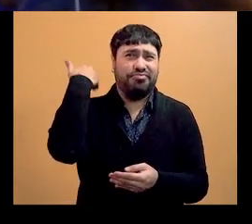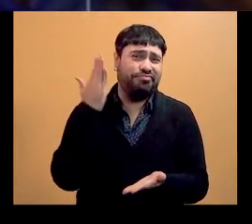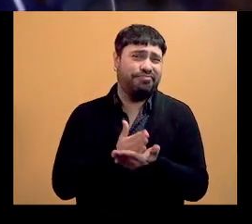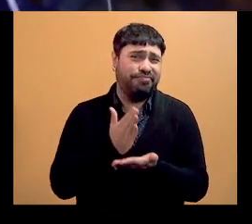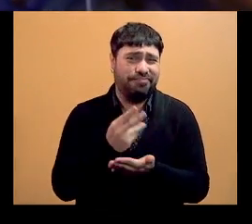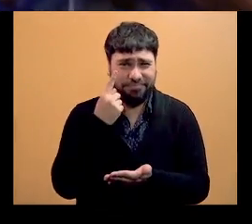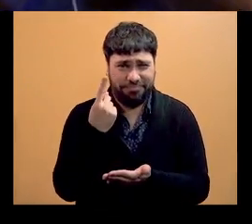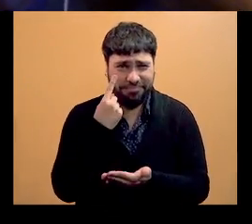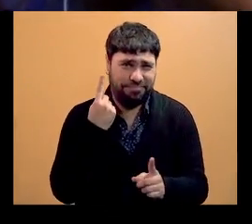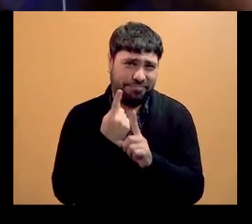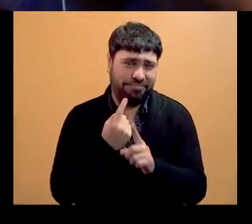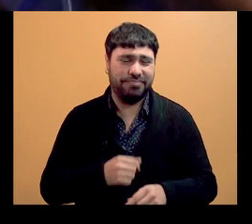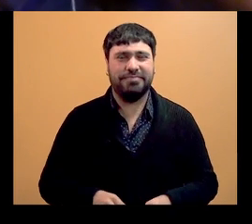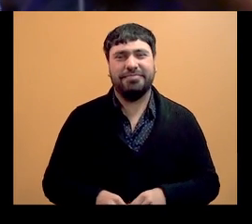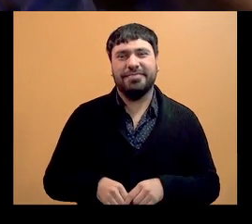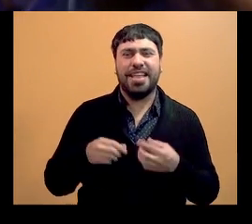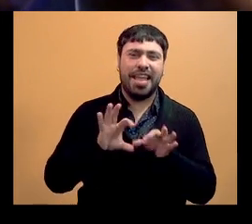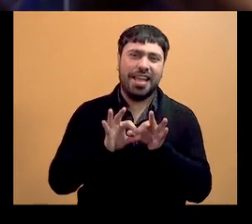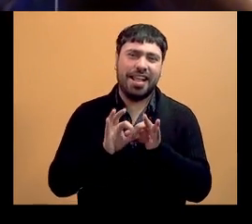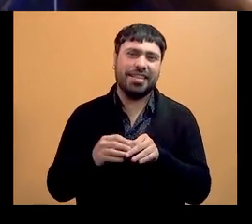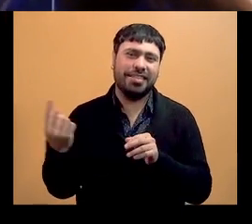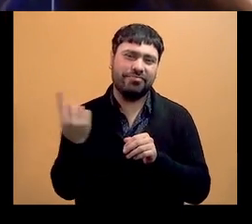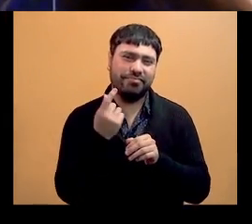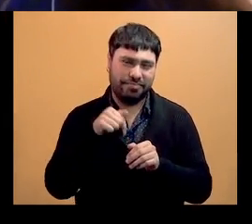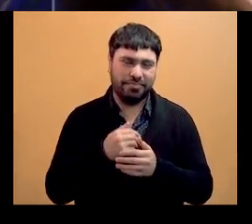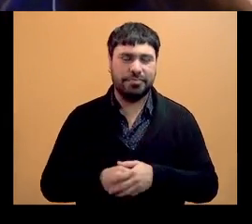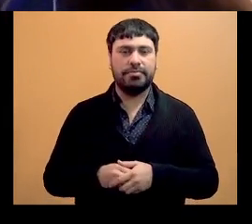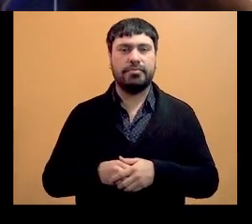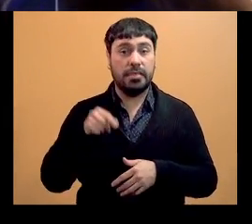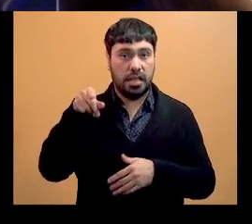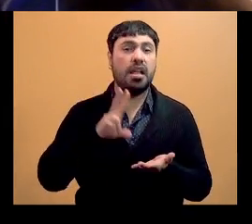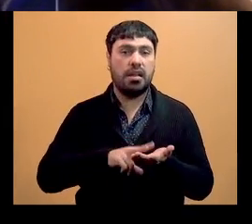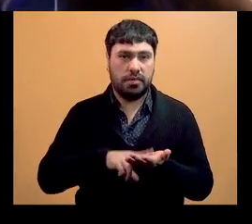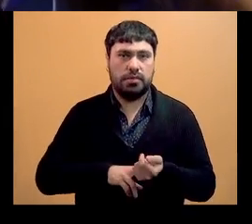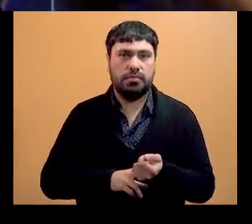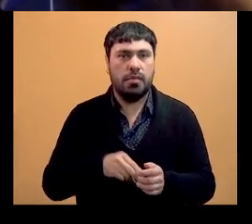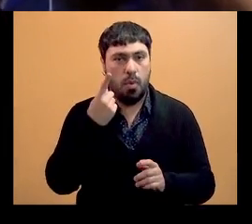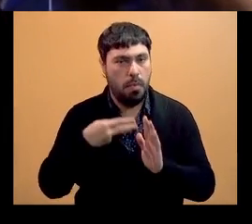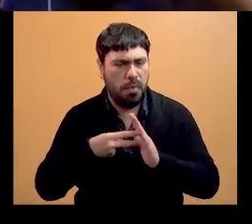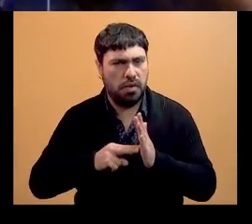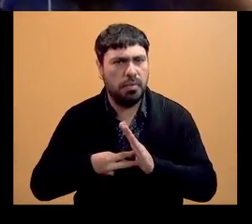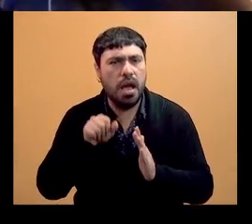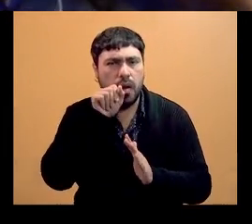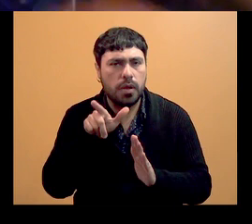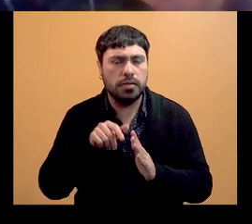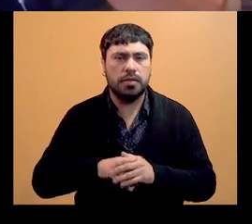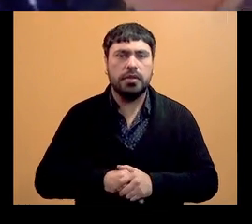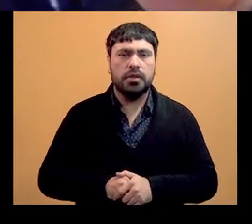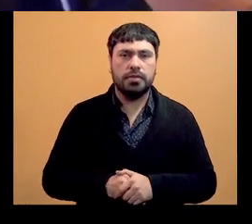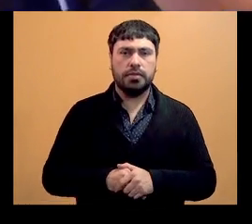gracias por las felicitaciones, Claudio, por estar acá en la charla. Efectivamente, Claudio tiene toda la razón. Uno de los problemas que está hoy en